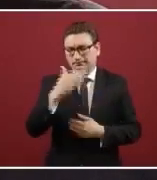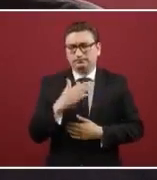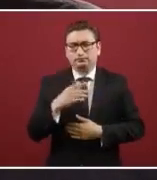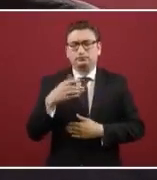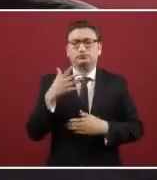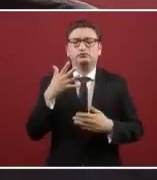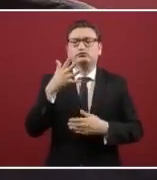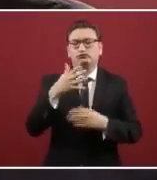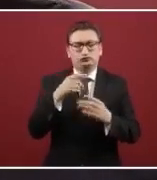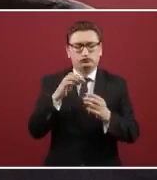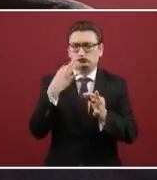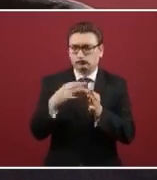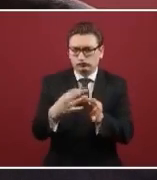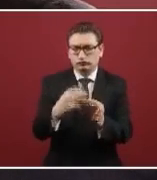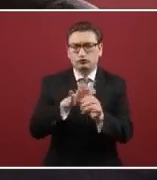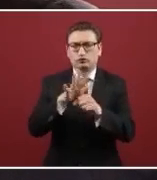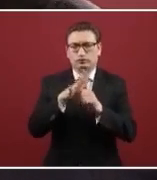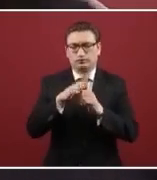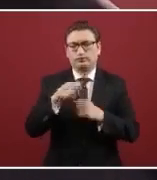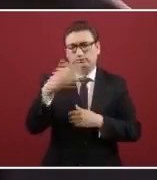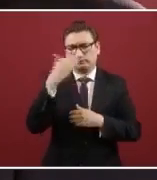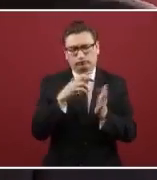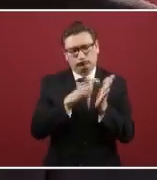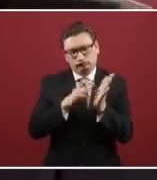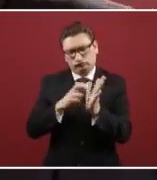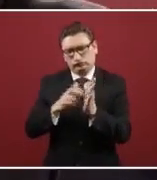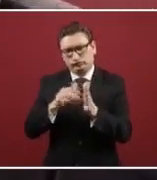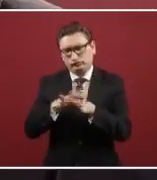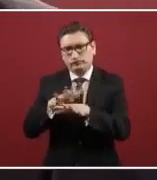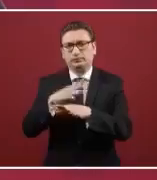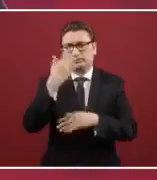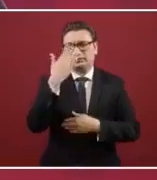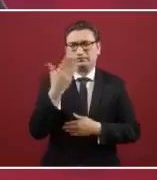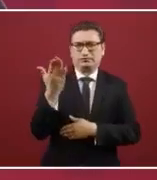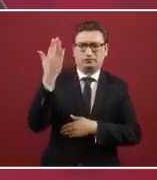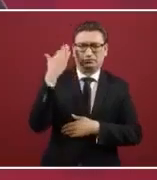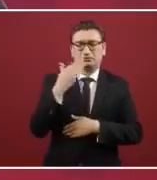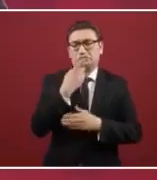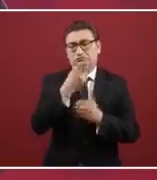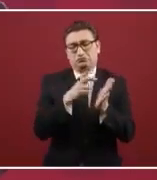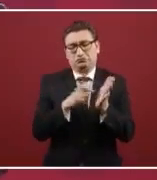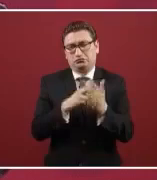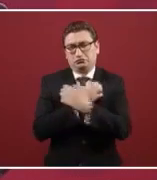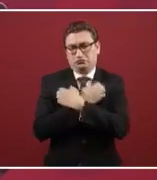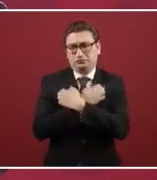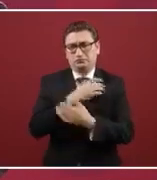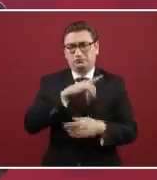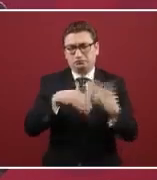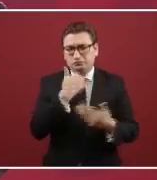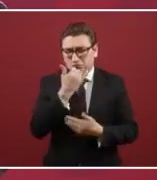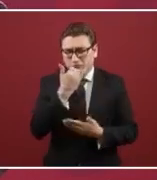el propósito de cancelar la mal llamada reforma educativa.